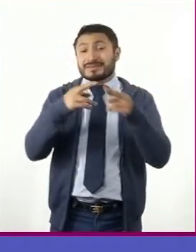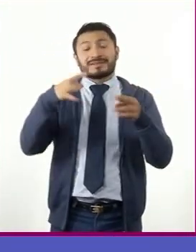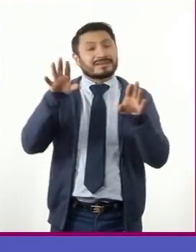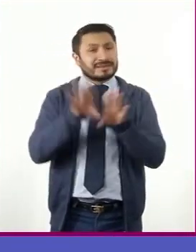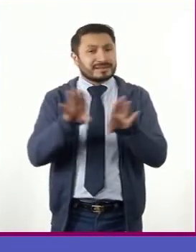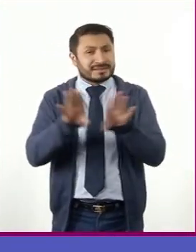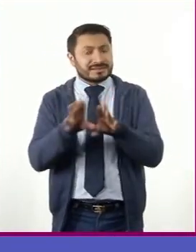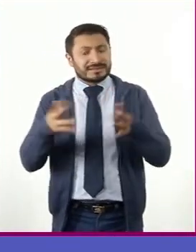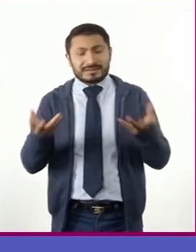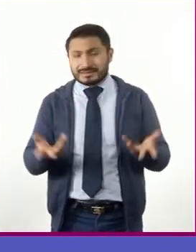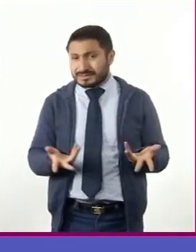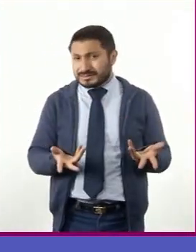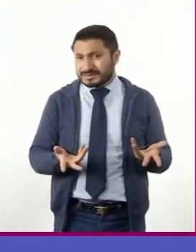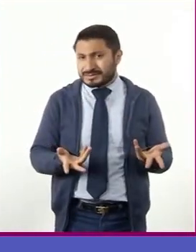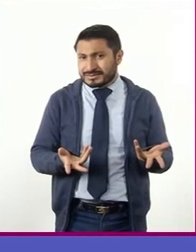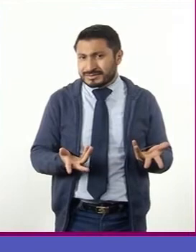cómo